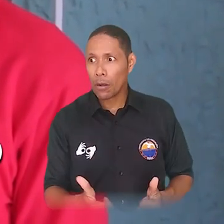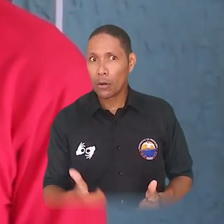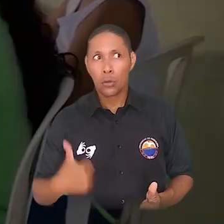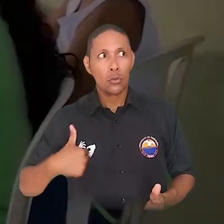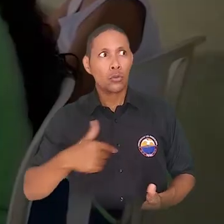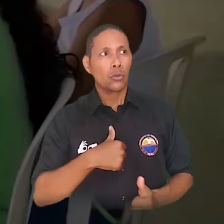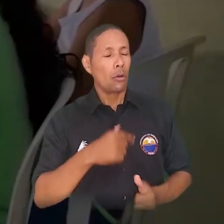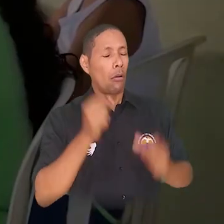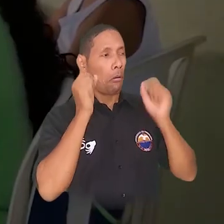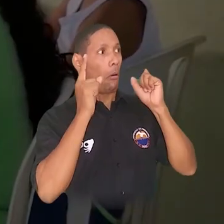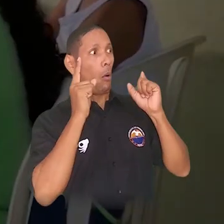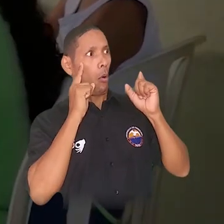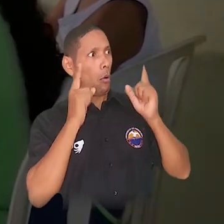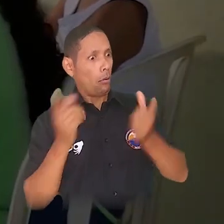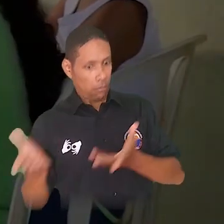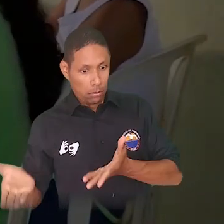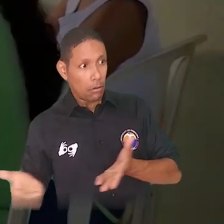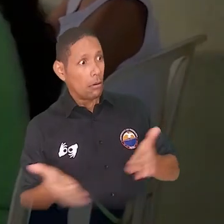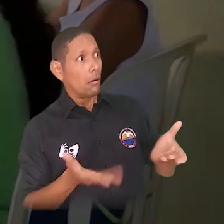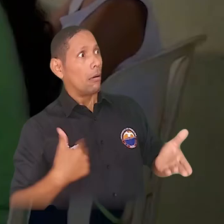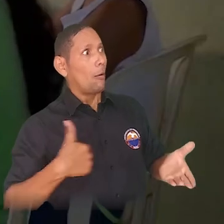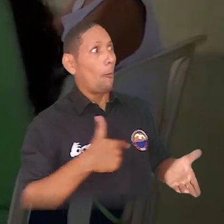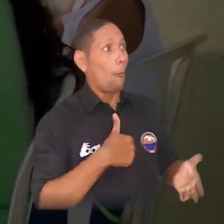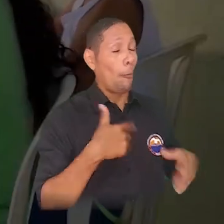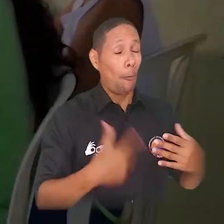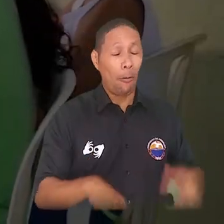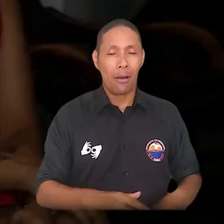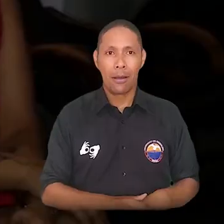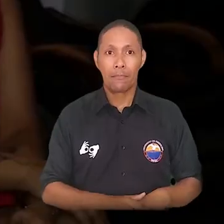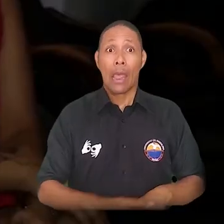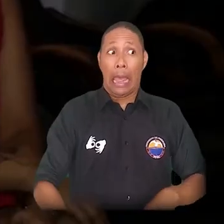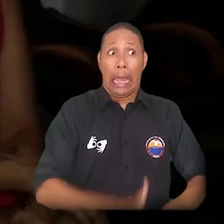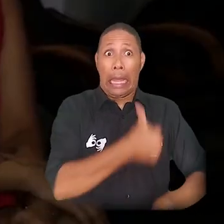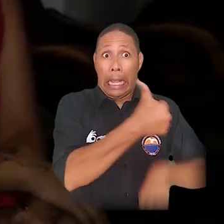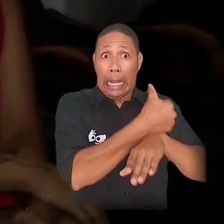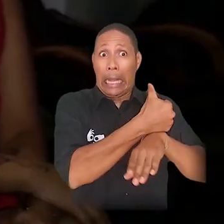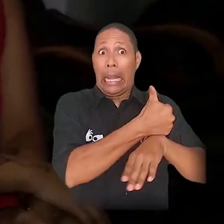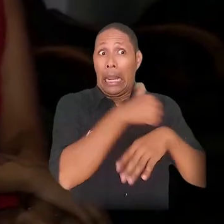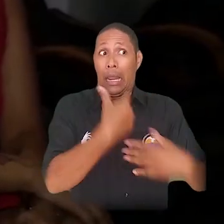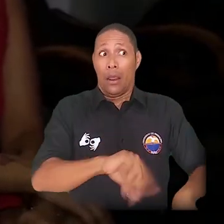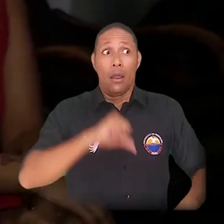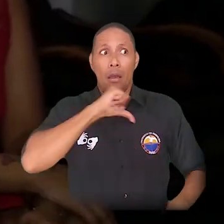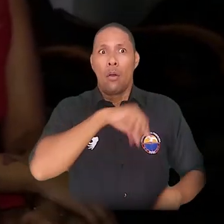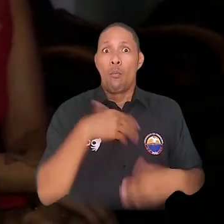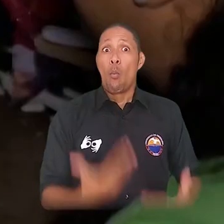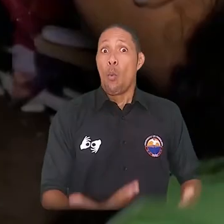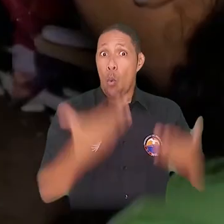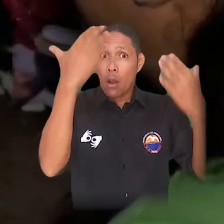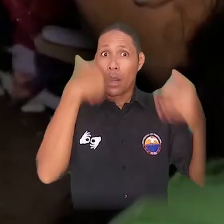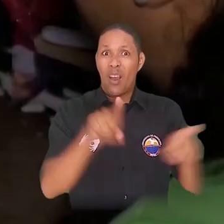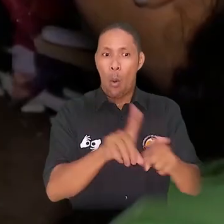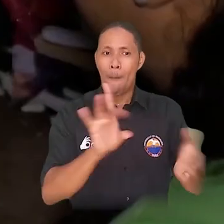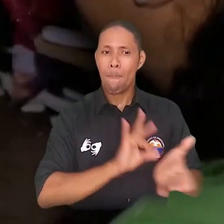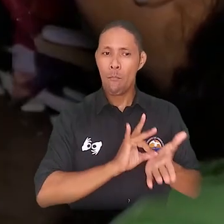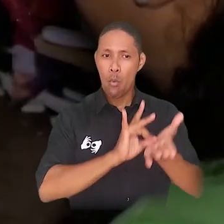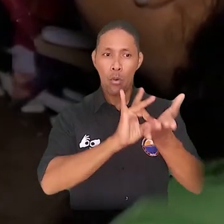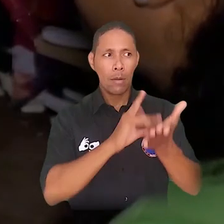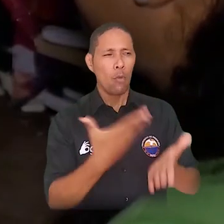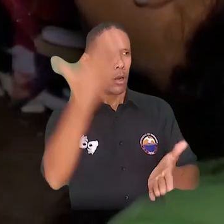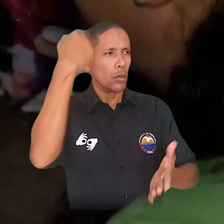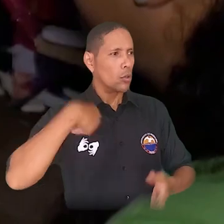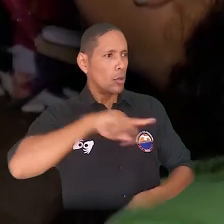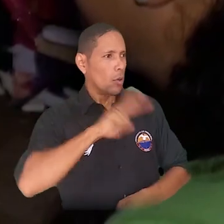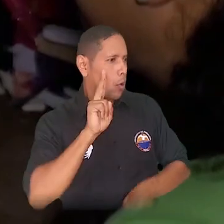un recibimiento pues no nos lo esperábamos. La verdad, el rector de la universidad para mí es un modelo de persona a seguir, un hombre muy